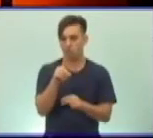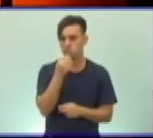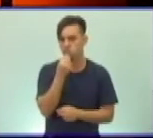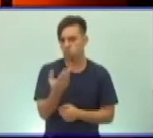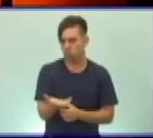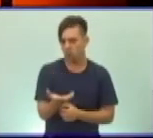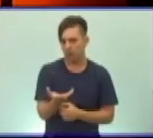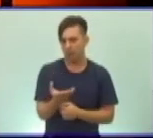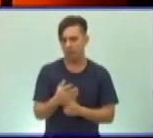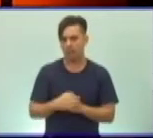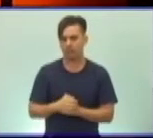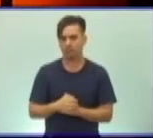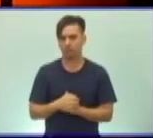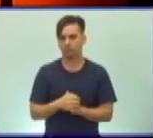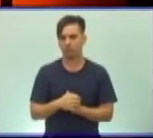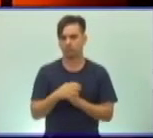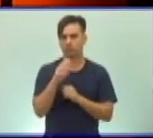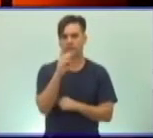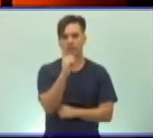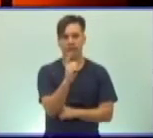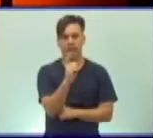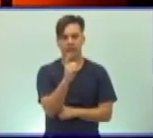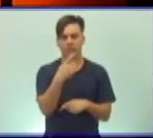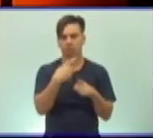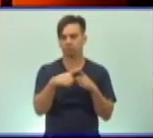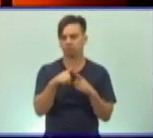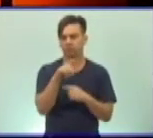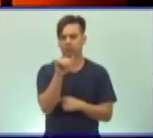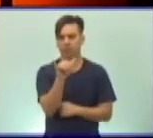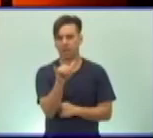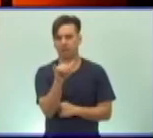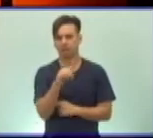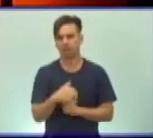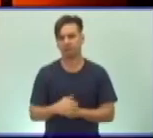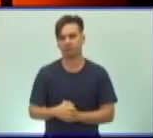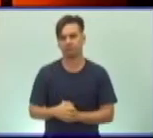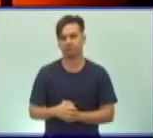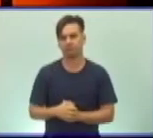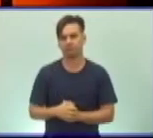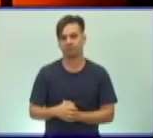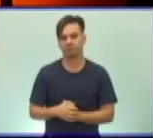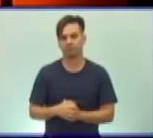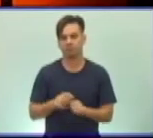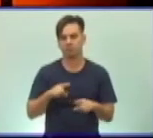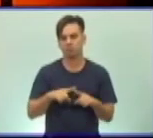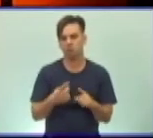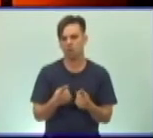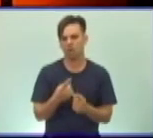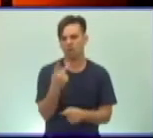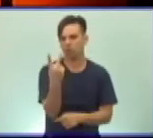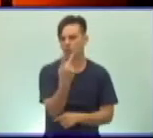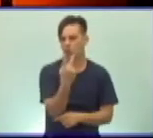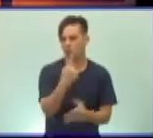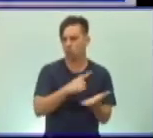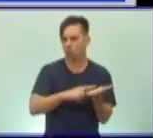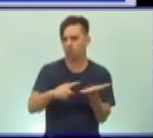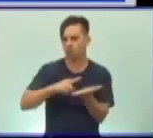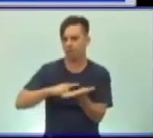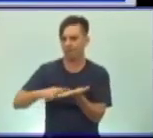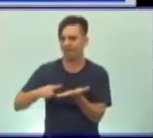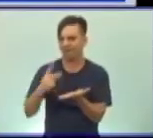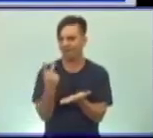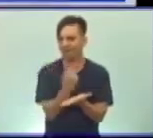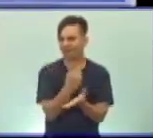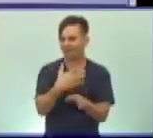variables? Porque hay dos condiciones. Son 2 semanas diferentes. Entonces, vamos